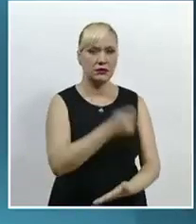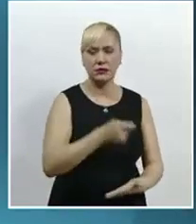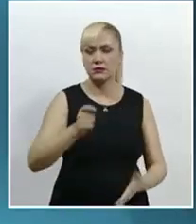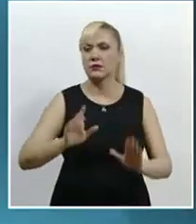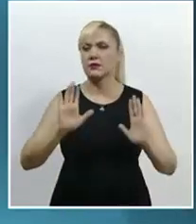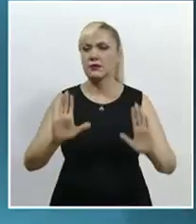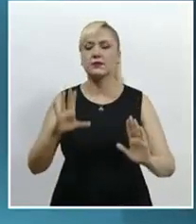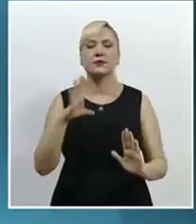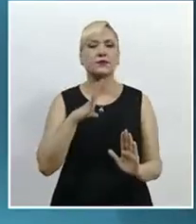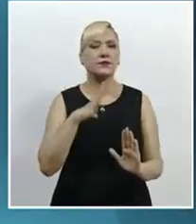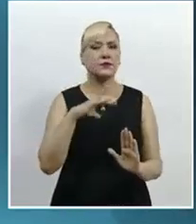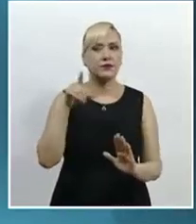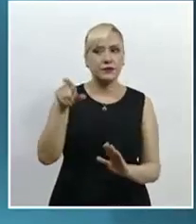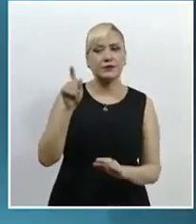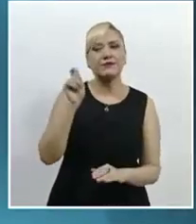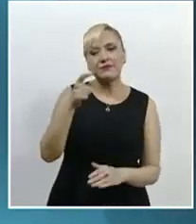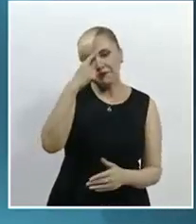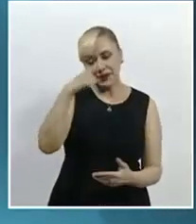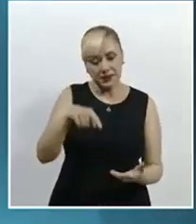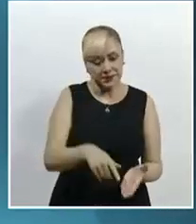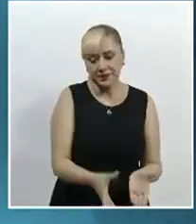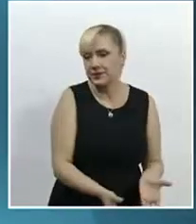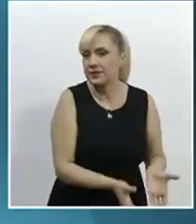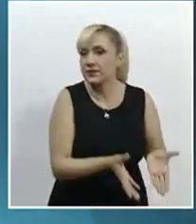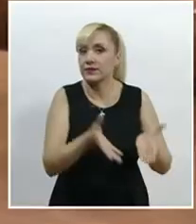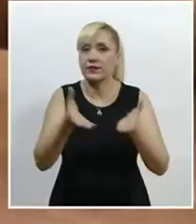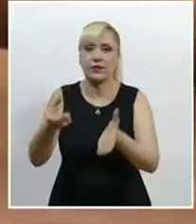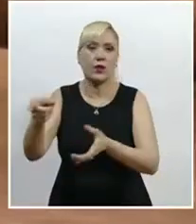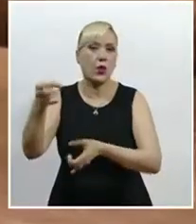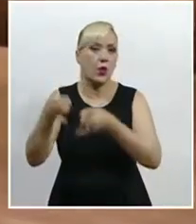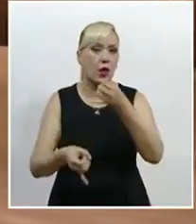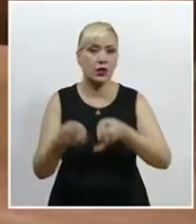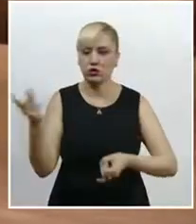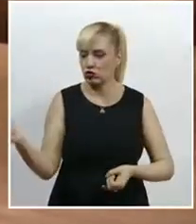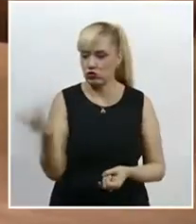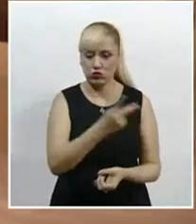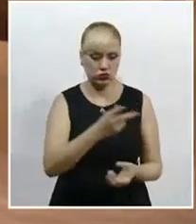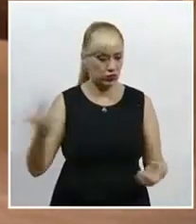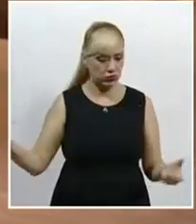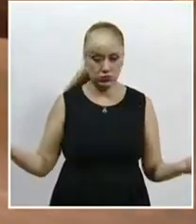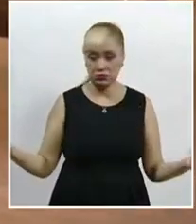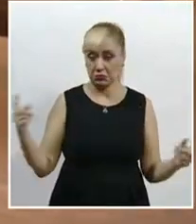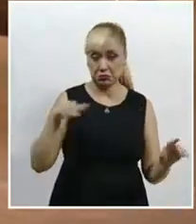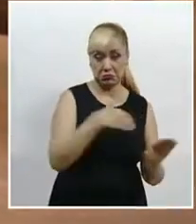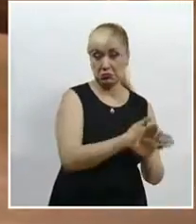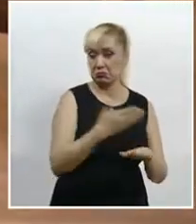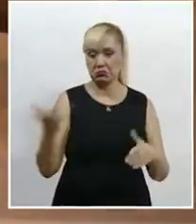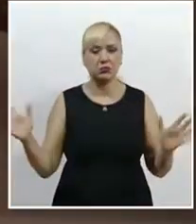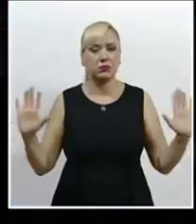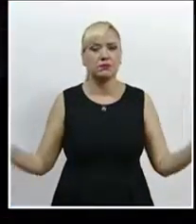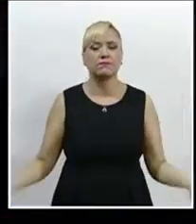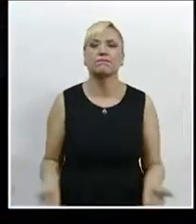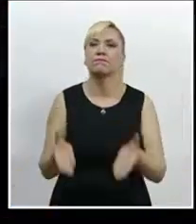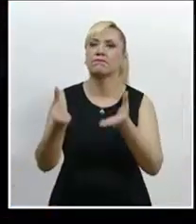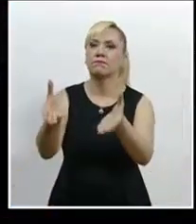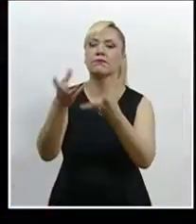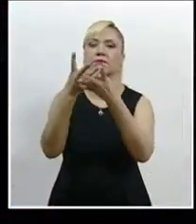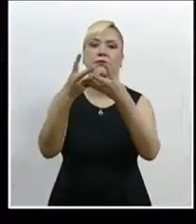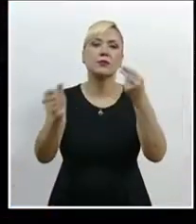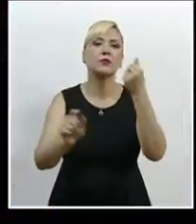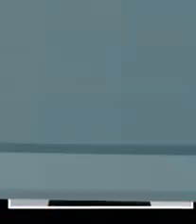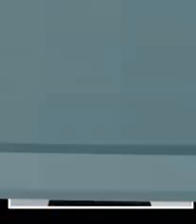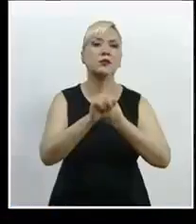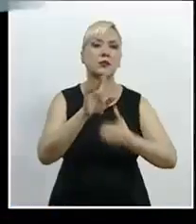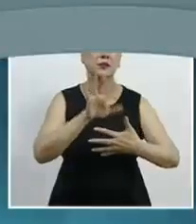trata de acercar al juez todos los elementos o la información de ambas partes para resolver un conflicto en materia penal.